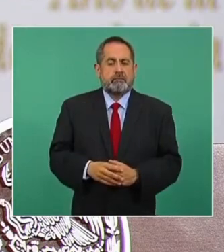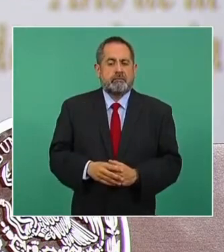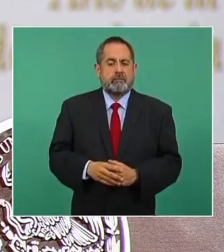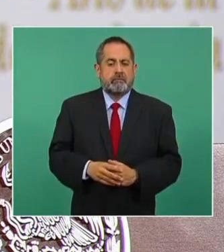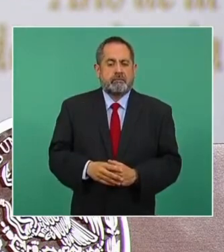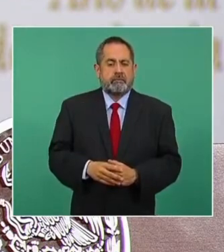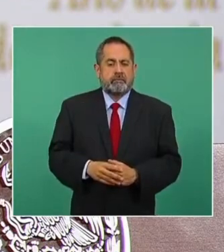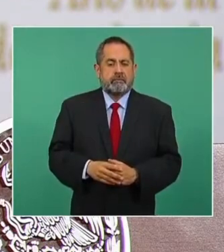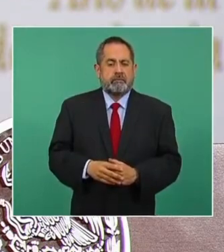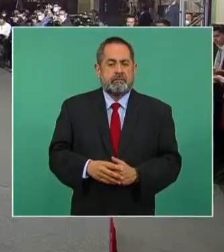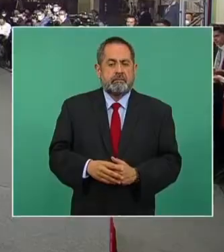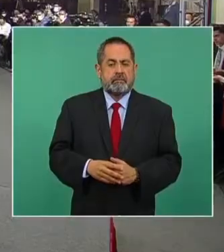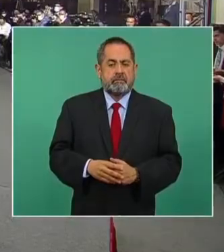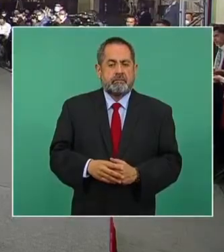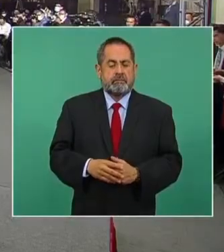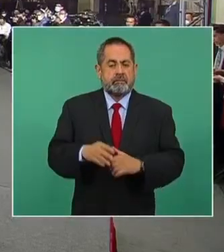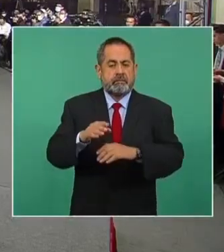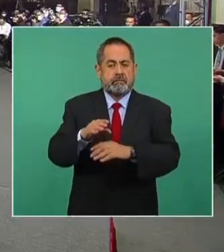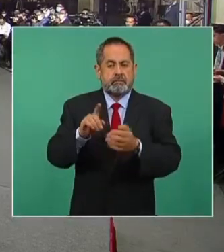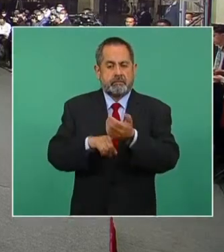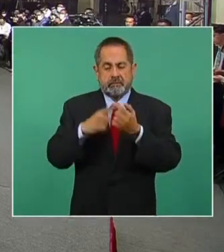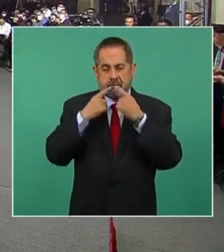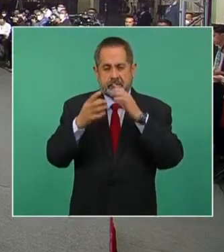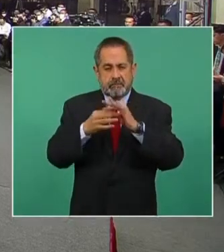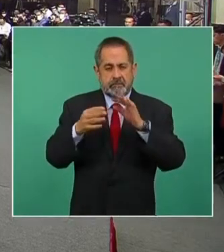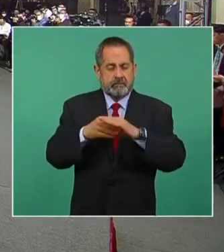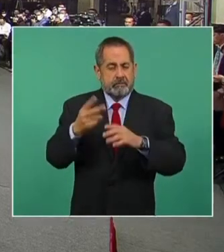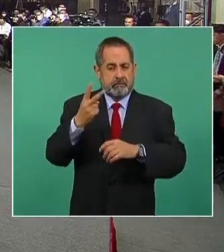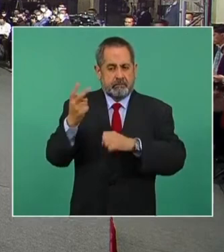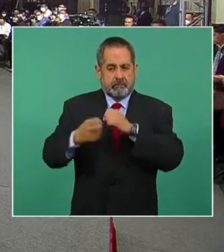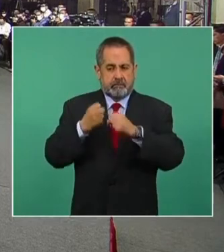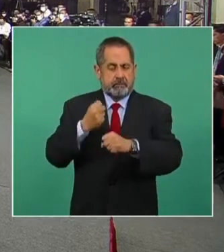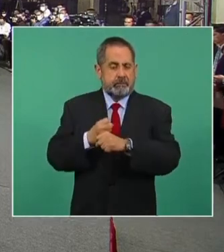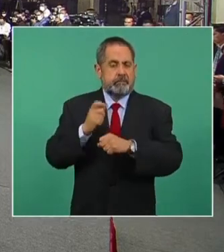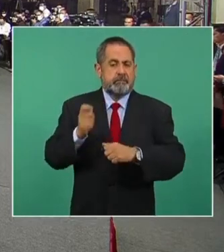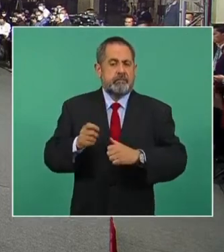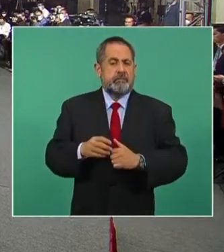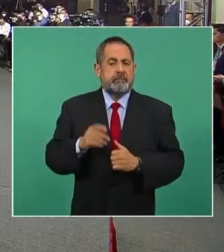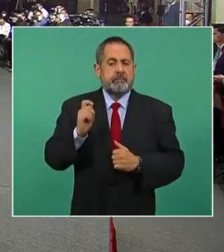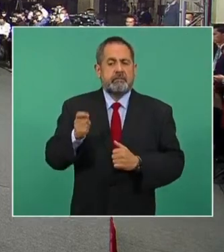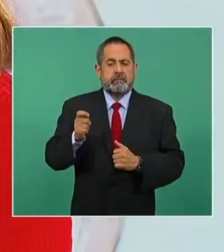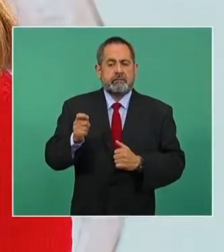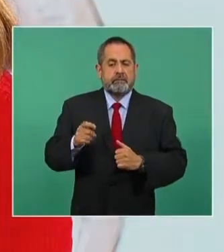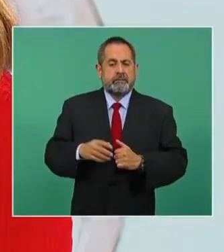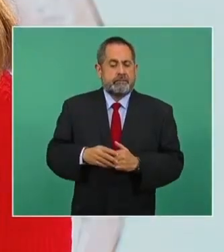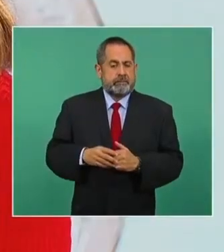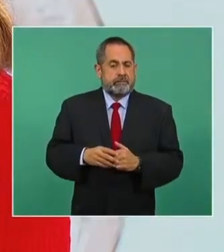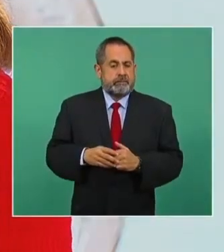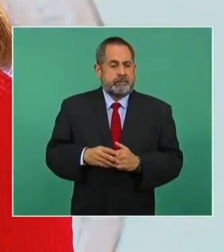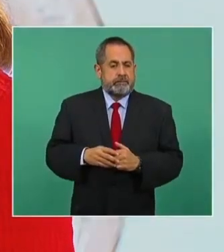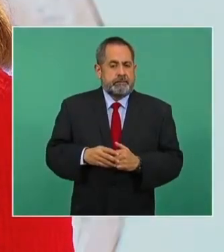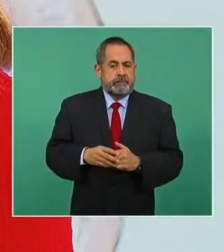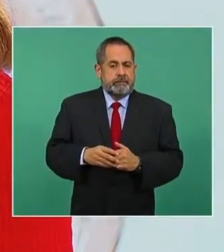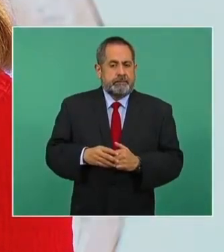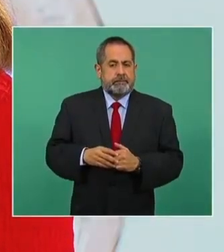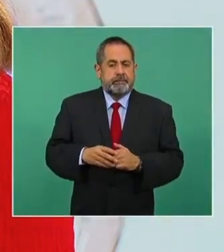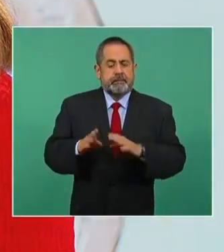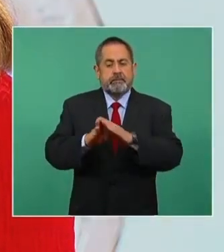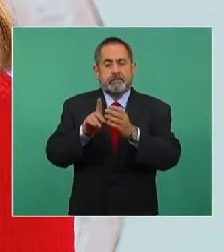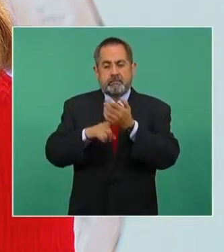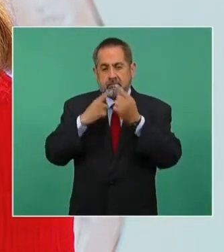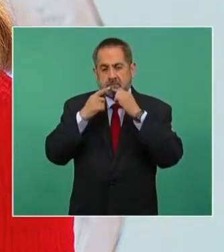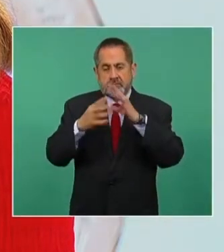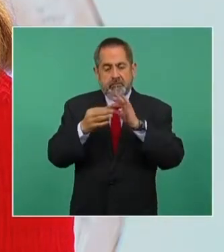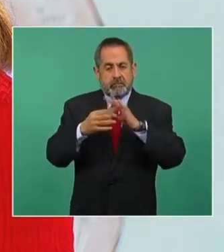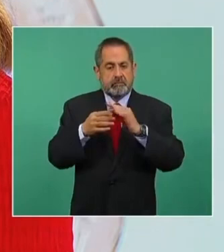Con respecto a la del Bicentenario, tenemos al reverso de la moneda, muestra el